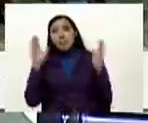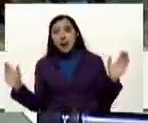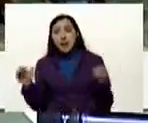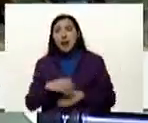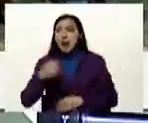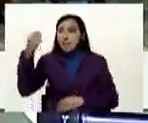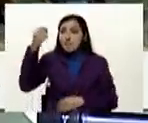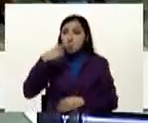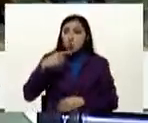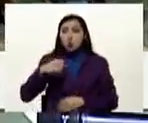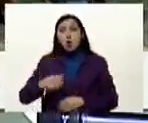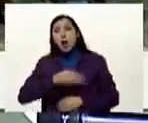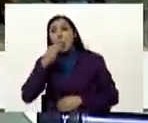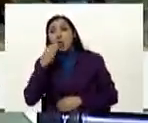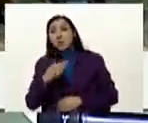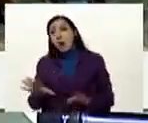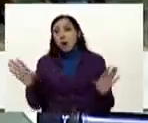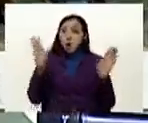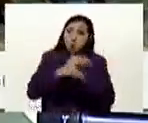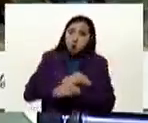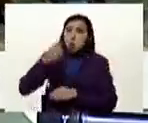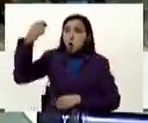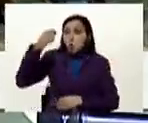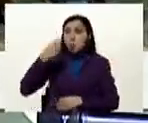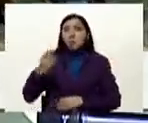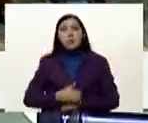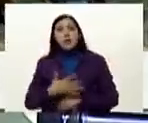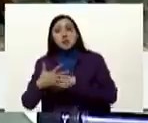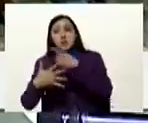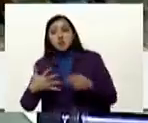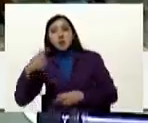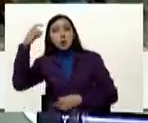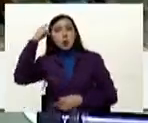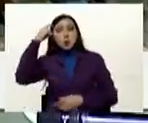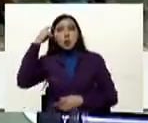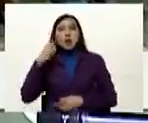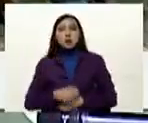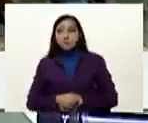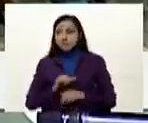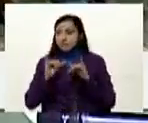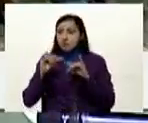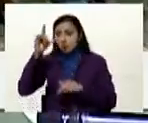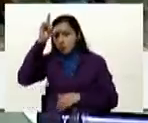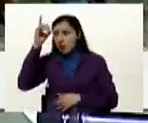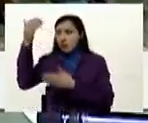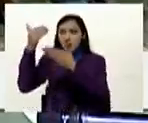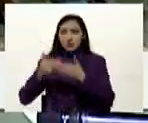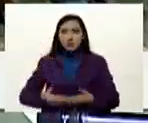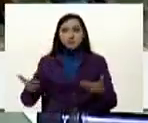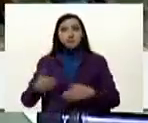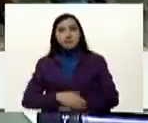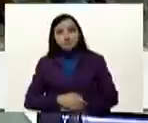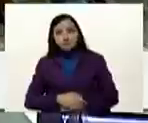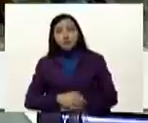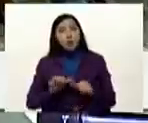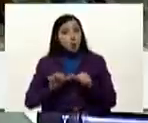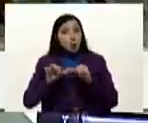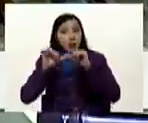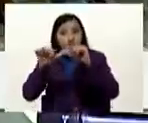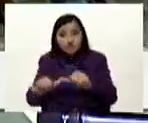y pum en la tarde noche. 5 días con el molnupiravir. Quiere decir que es un